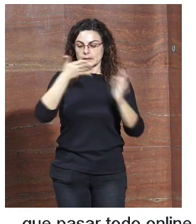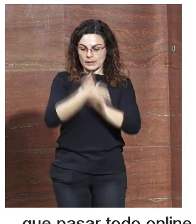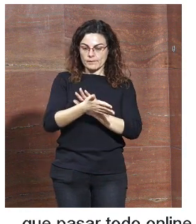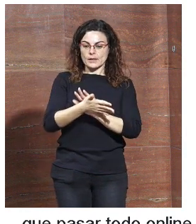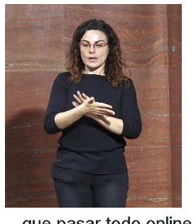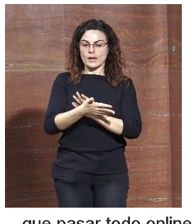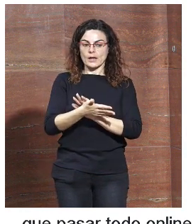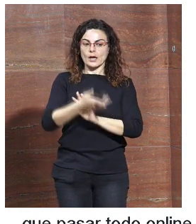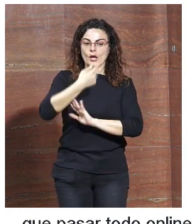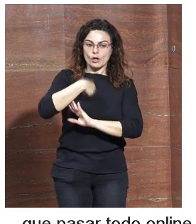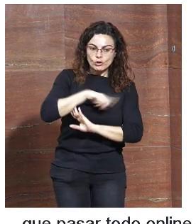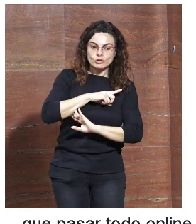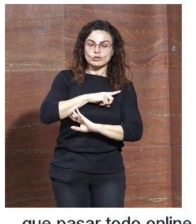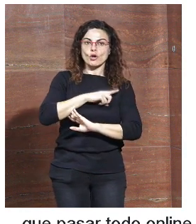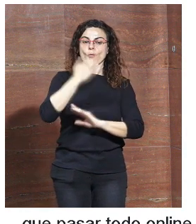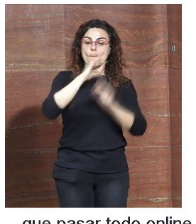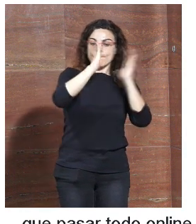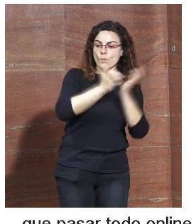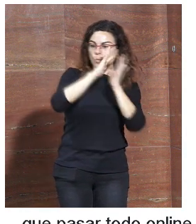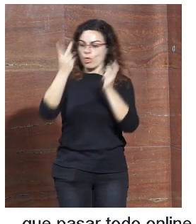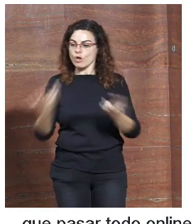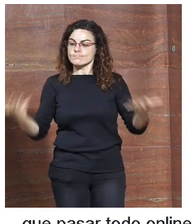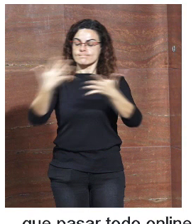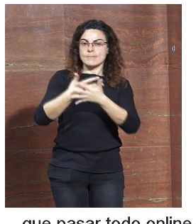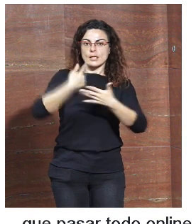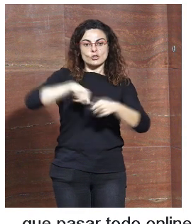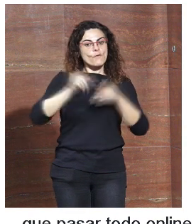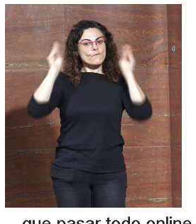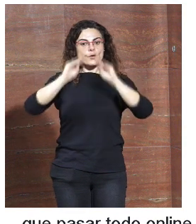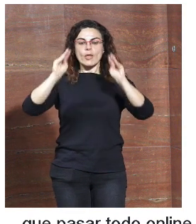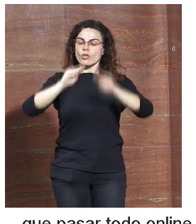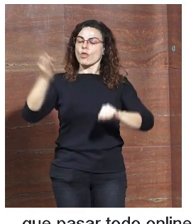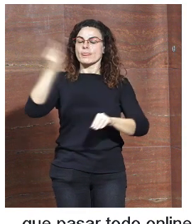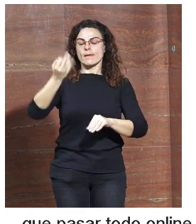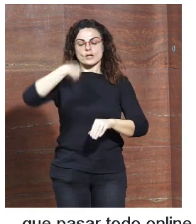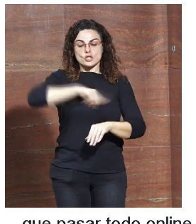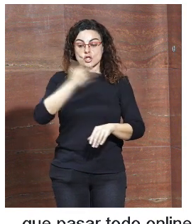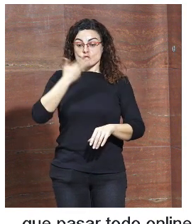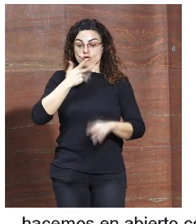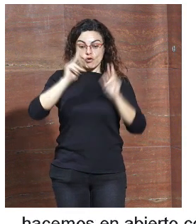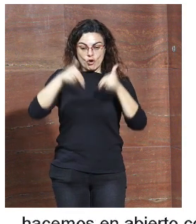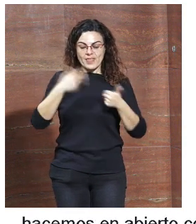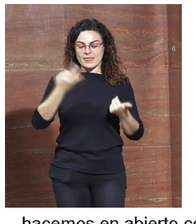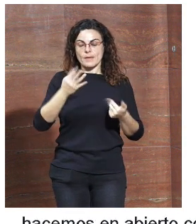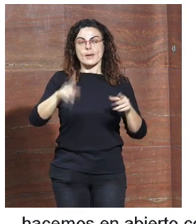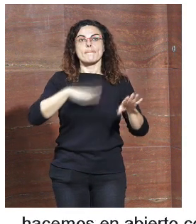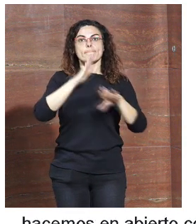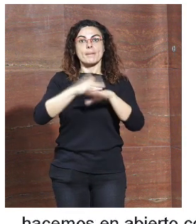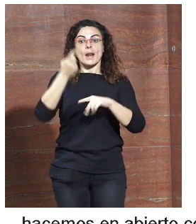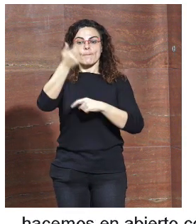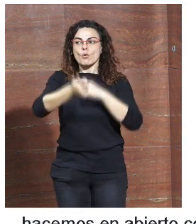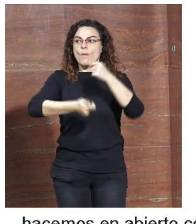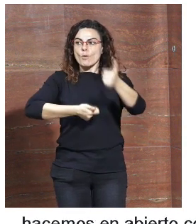estos dos mundos, nos tenemos que empezar a formar, ¿no?, tenemos que empezar a conocer los diferentes discursos para